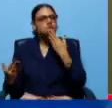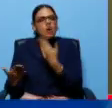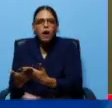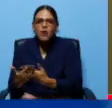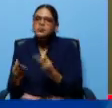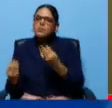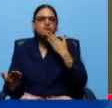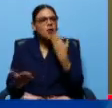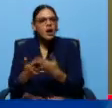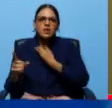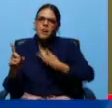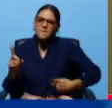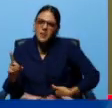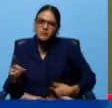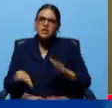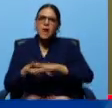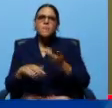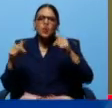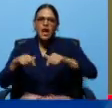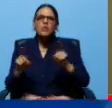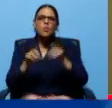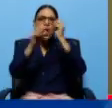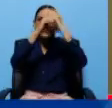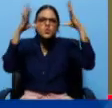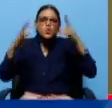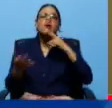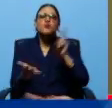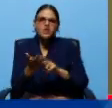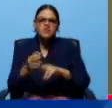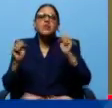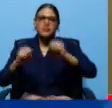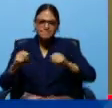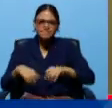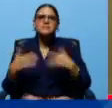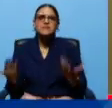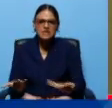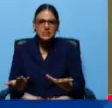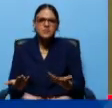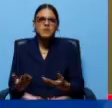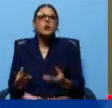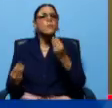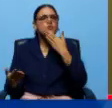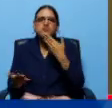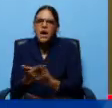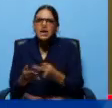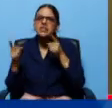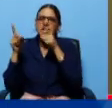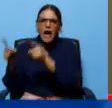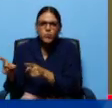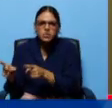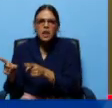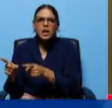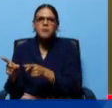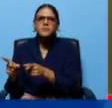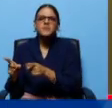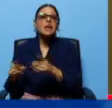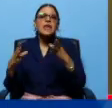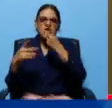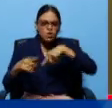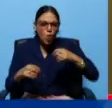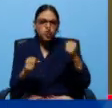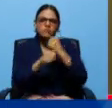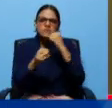Súper agradecido, presidente, porque esto es un sueño hecho realidad. Realmente, pues gracias a usted y en concordancia